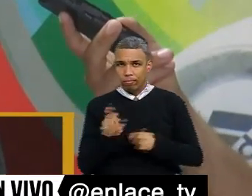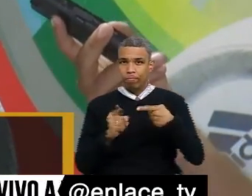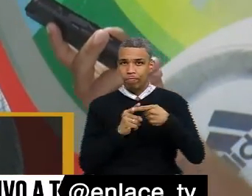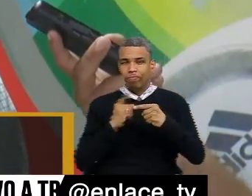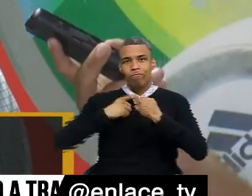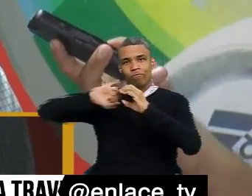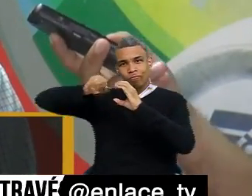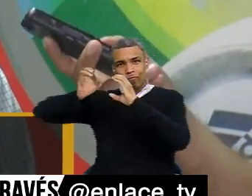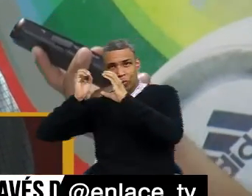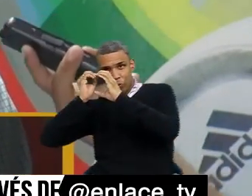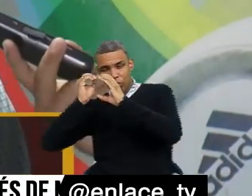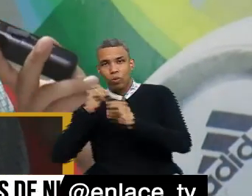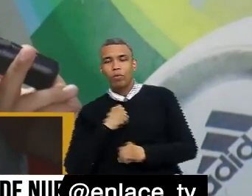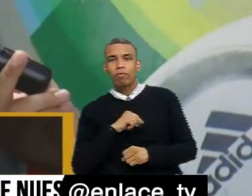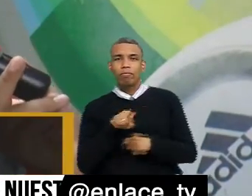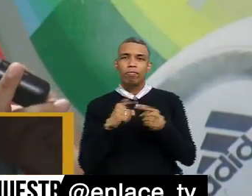Silvestre,